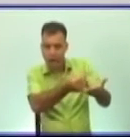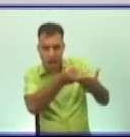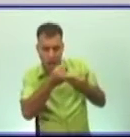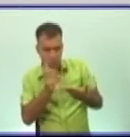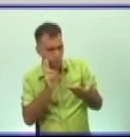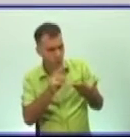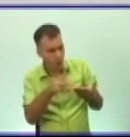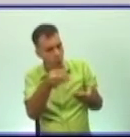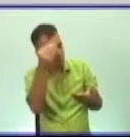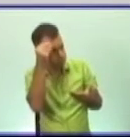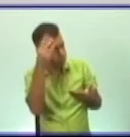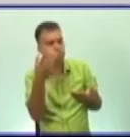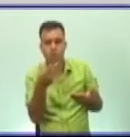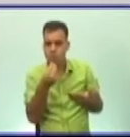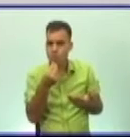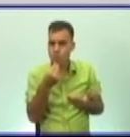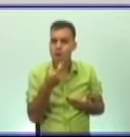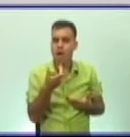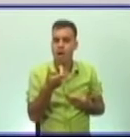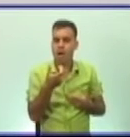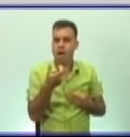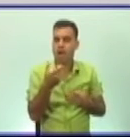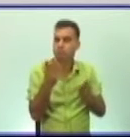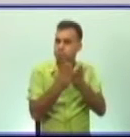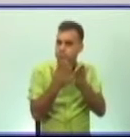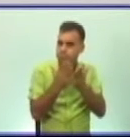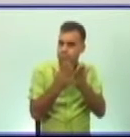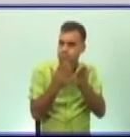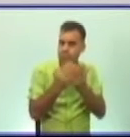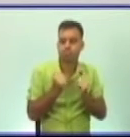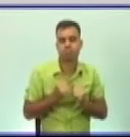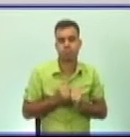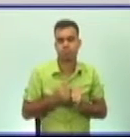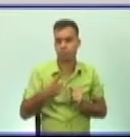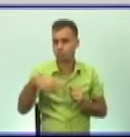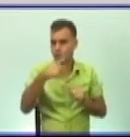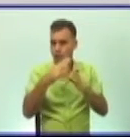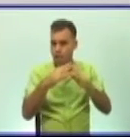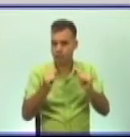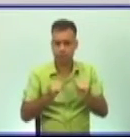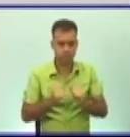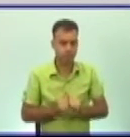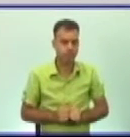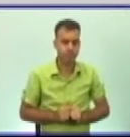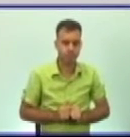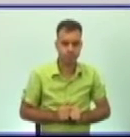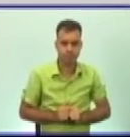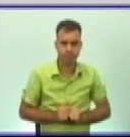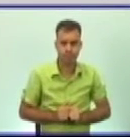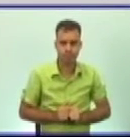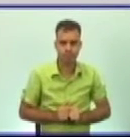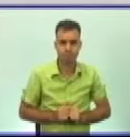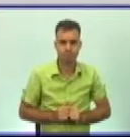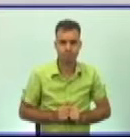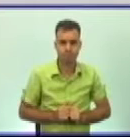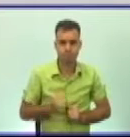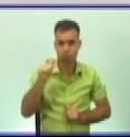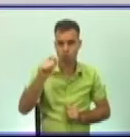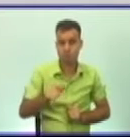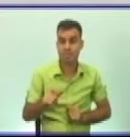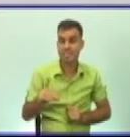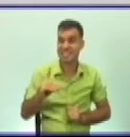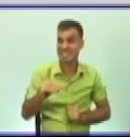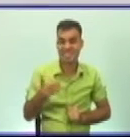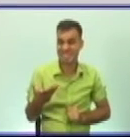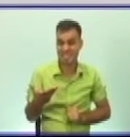que usted pueda trabajar mejor en su estudio independiente y en casa. Por último, usted tiene que identificar